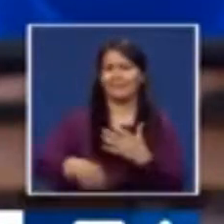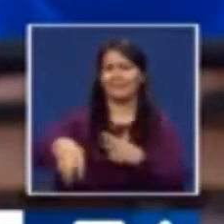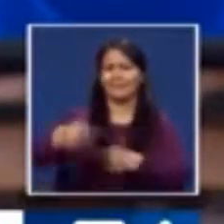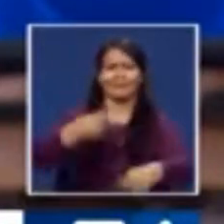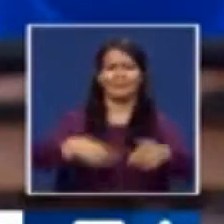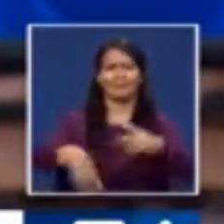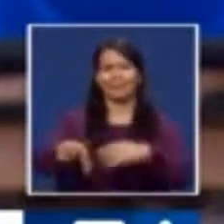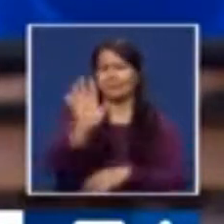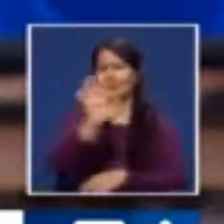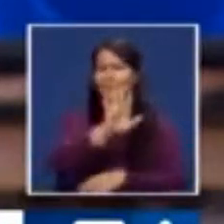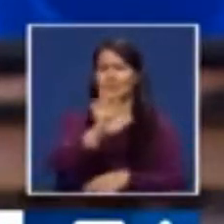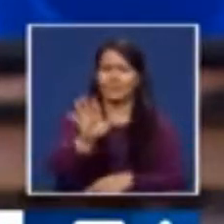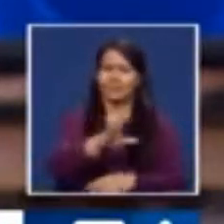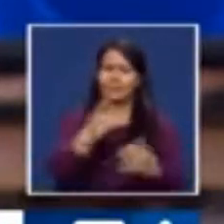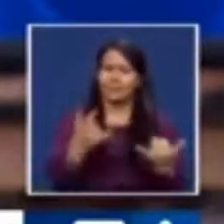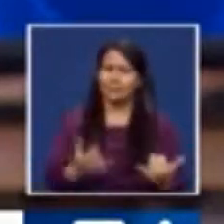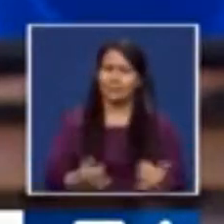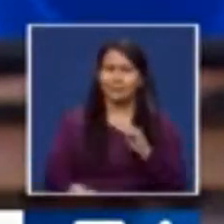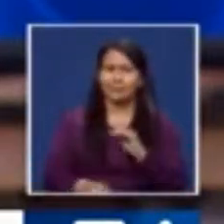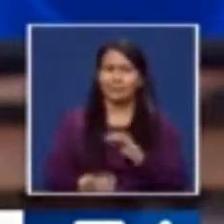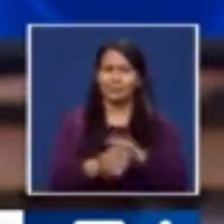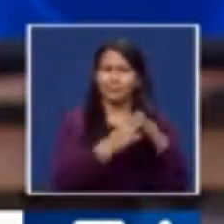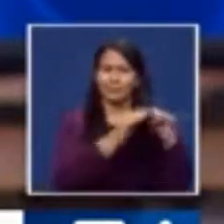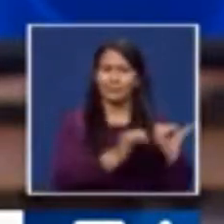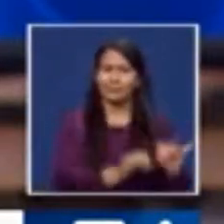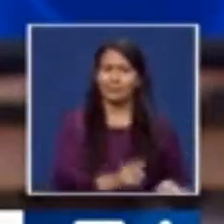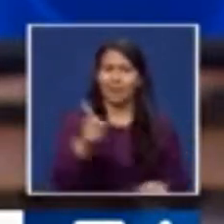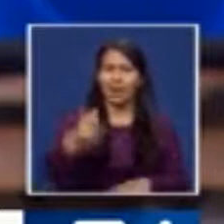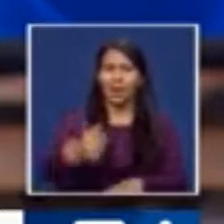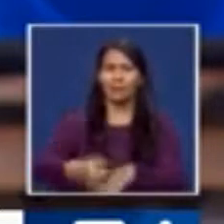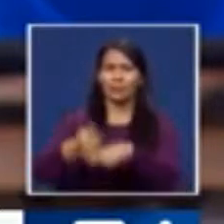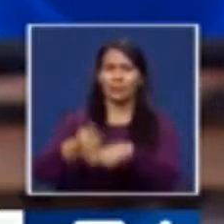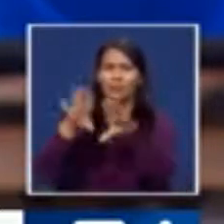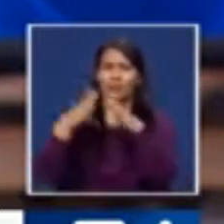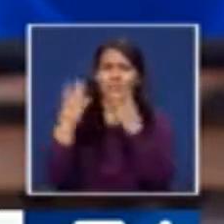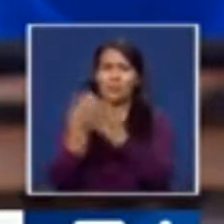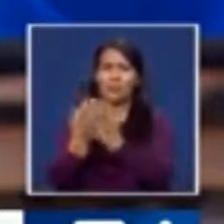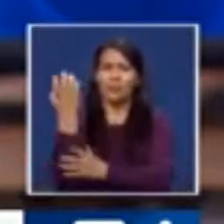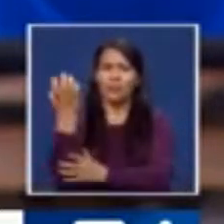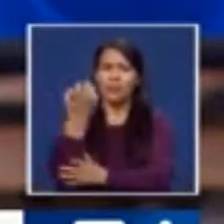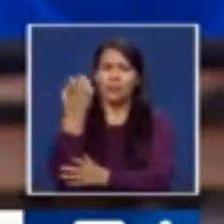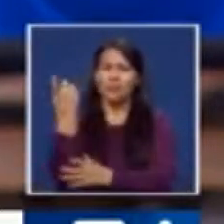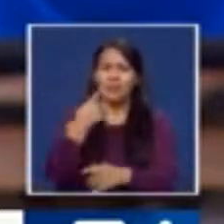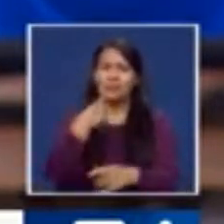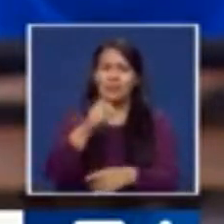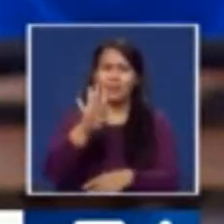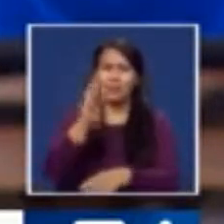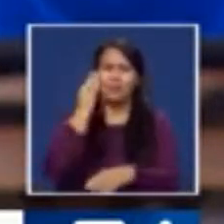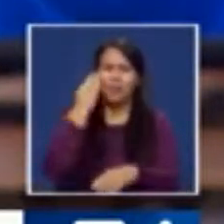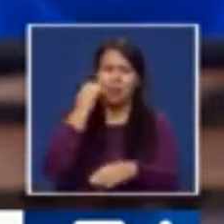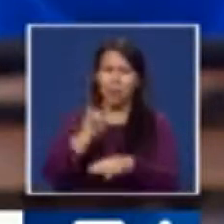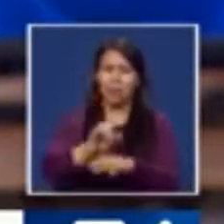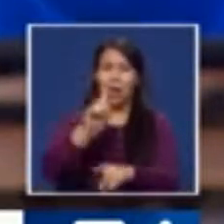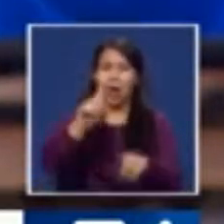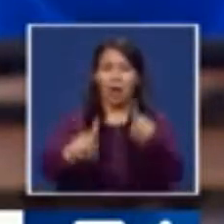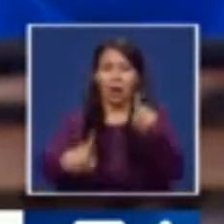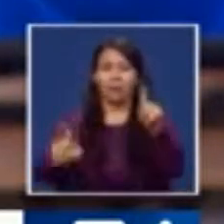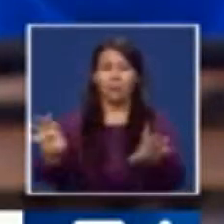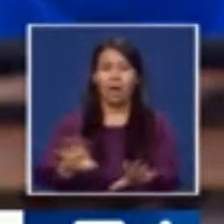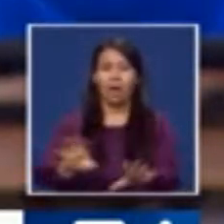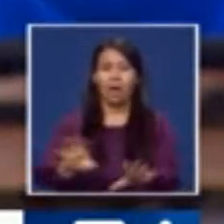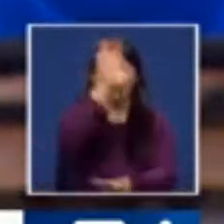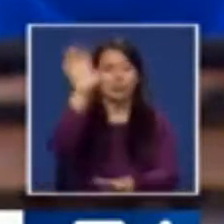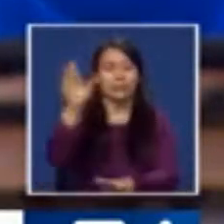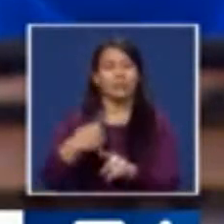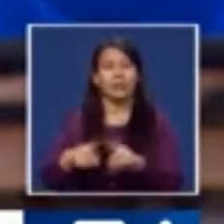preparados para el distanciamiento social anunciado por las autoridades del COE a partir del 4 de mayo. El gremio asegura que el sistema